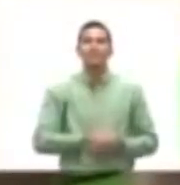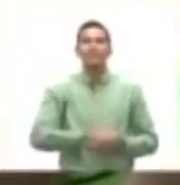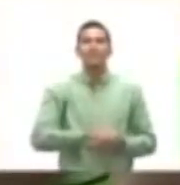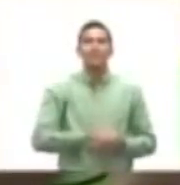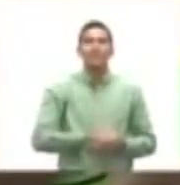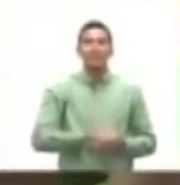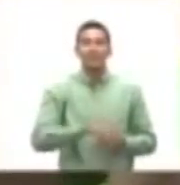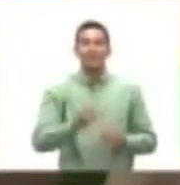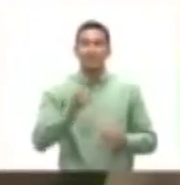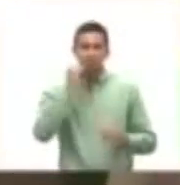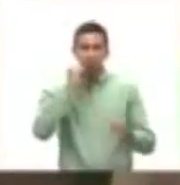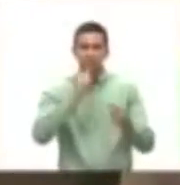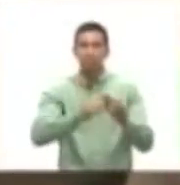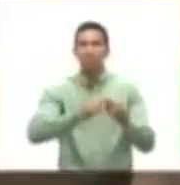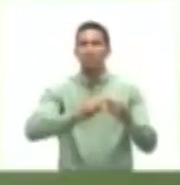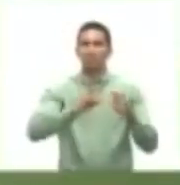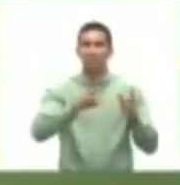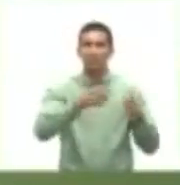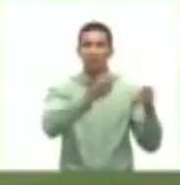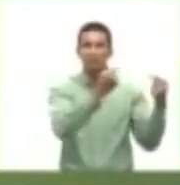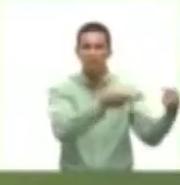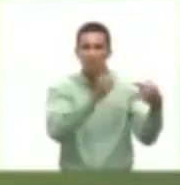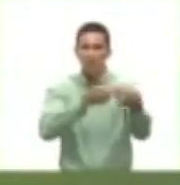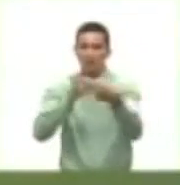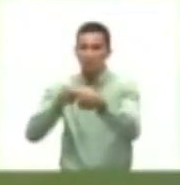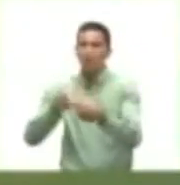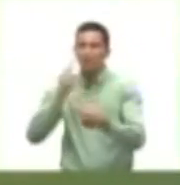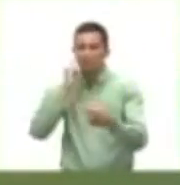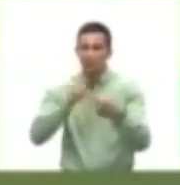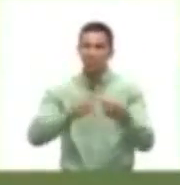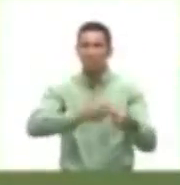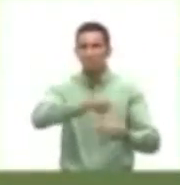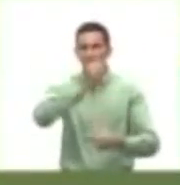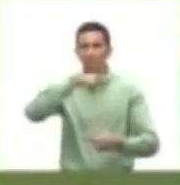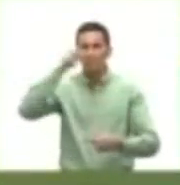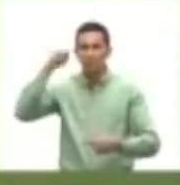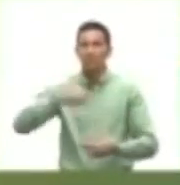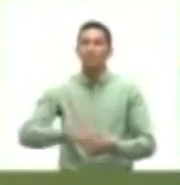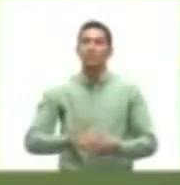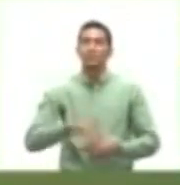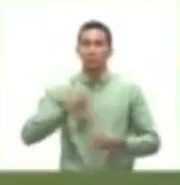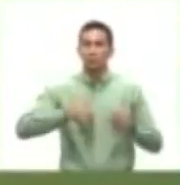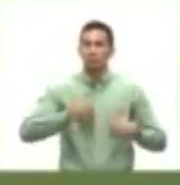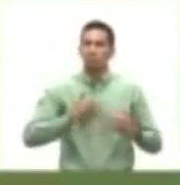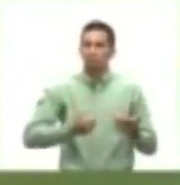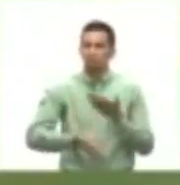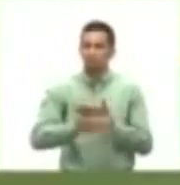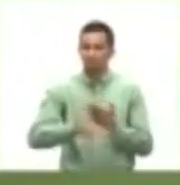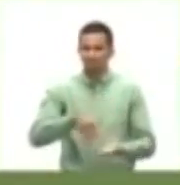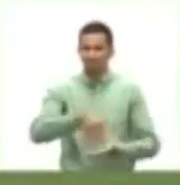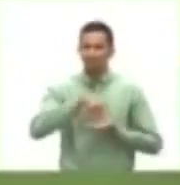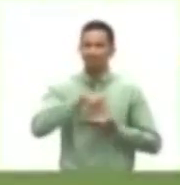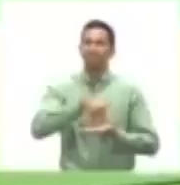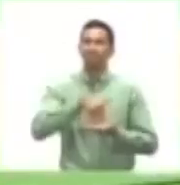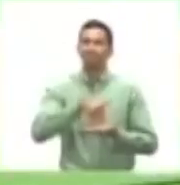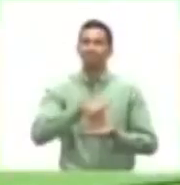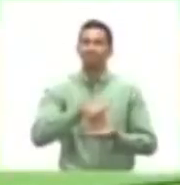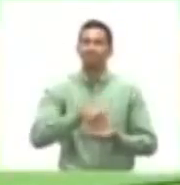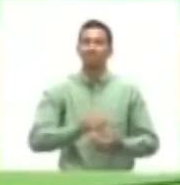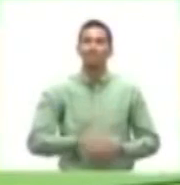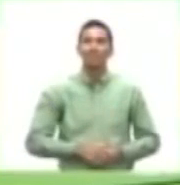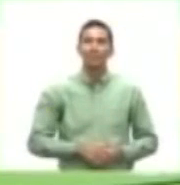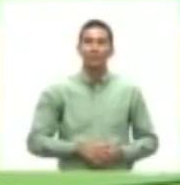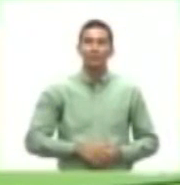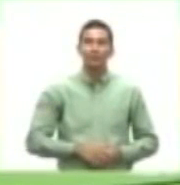bien, gracias a Dios, y esperemos seguir en esa racha. Junior quiere seguir dando pasos firmes ahora en la liga. Bien, y en